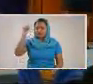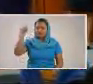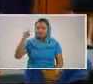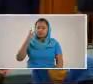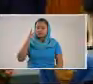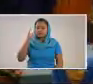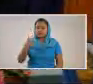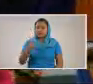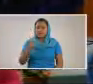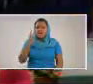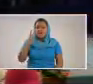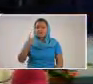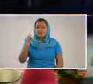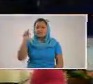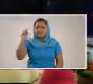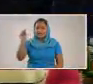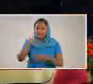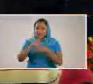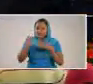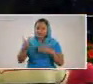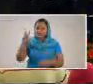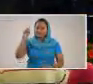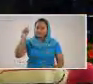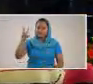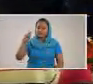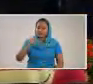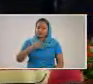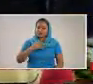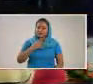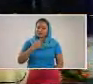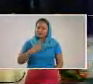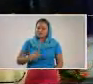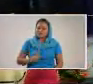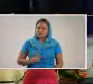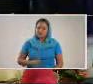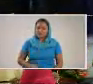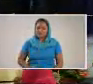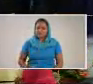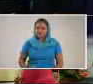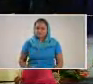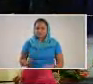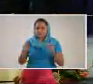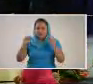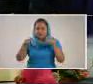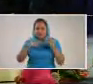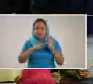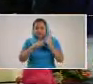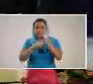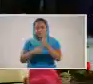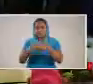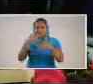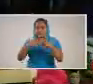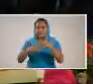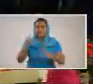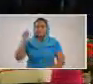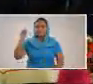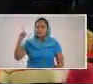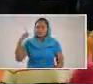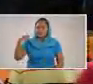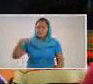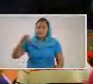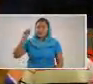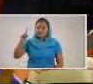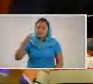ver aquellas cosas que a ti no te agradan, y que podamos presentarlas delante de ti, para que tu